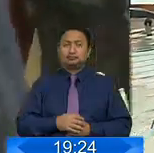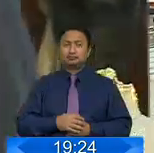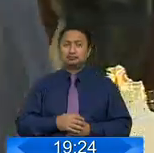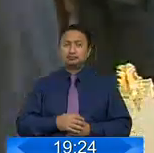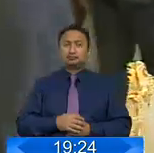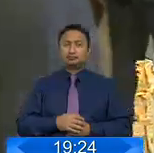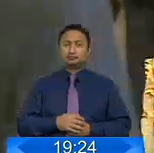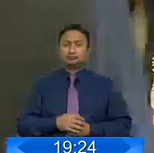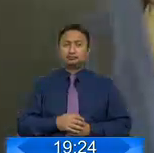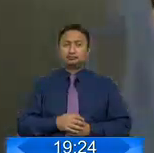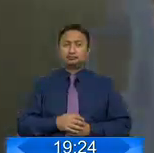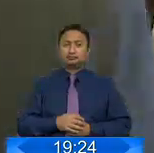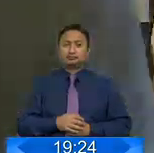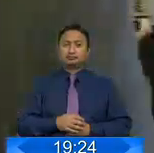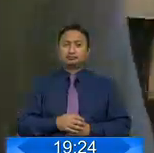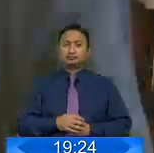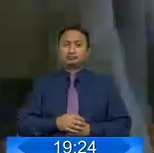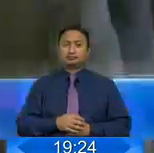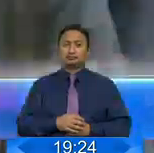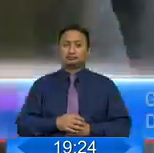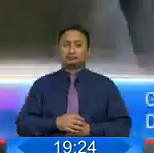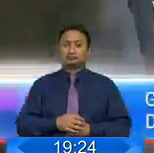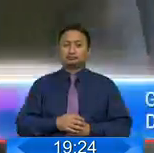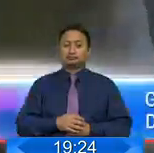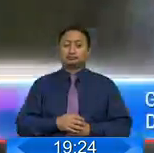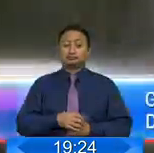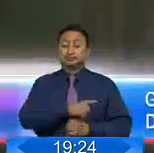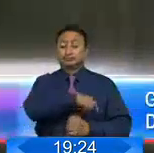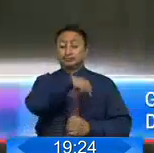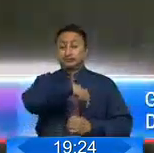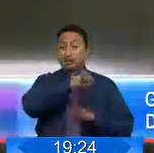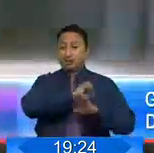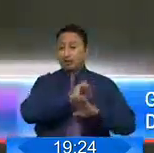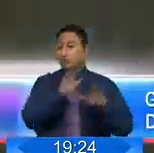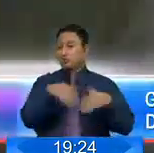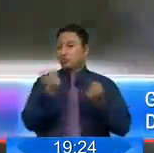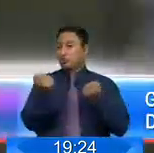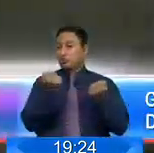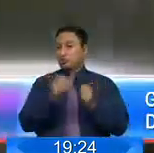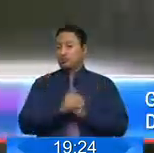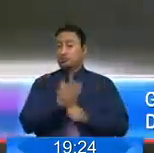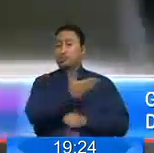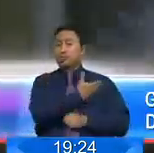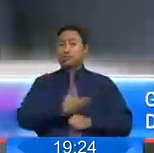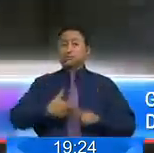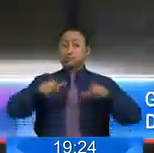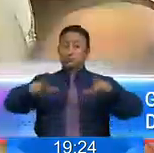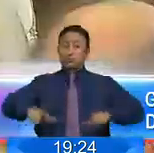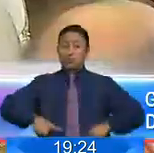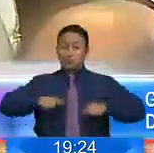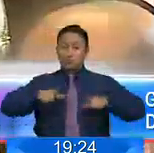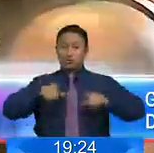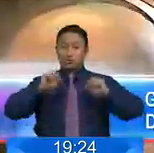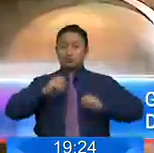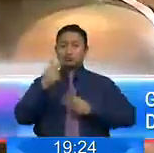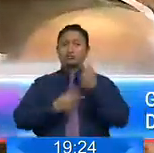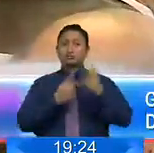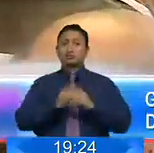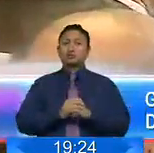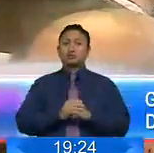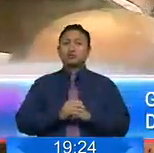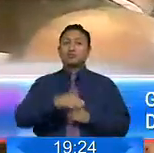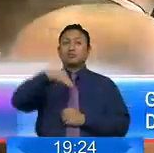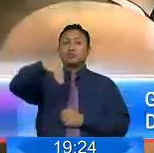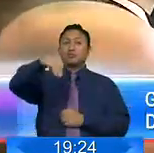Como un síntoma de cómo se están llevando las cosas en el país, así el presidente Lenín Moreno calificó la visita de Mark Coombs del